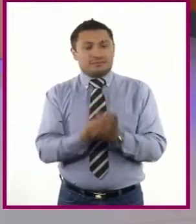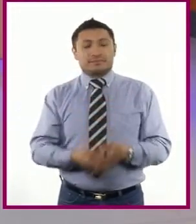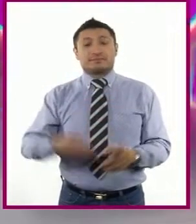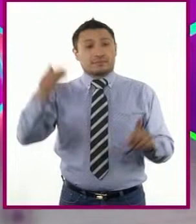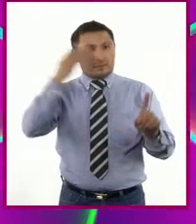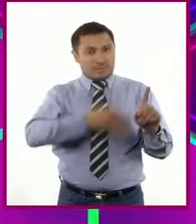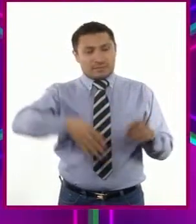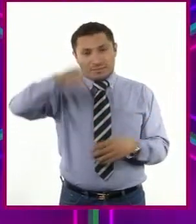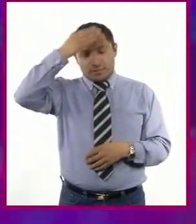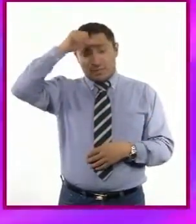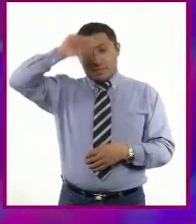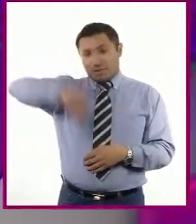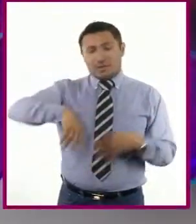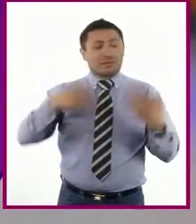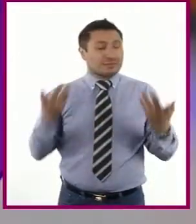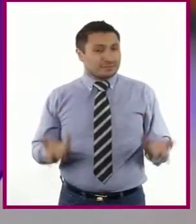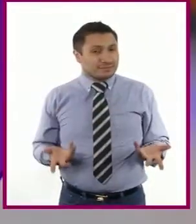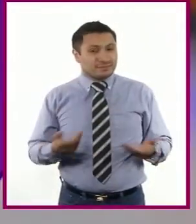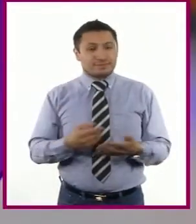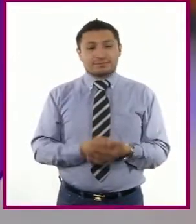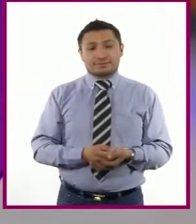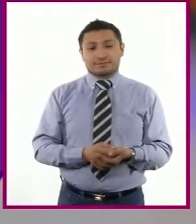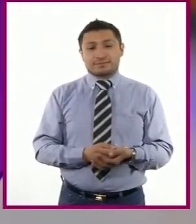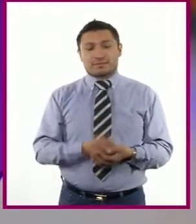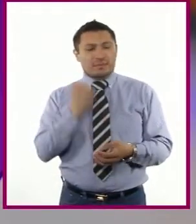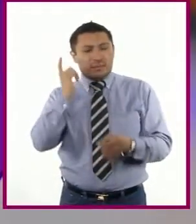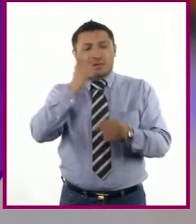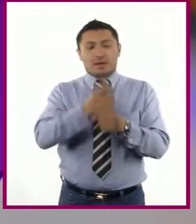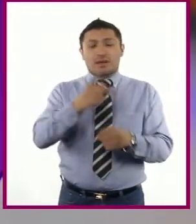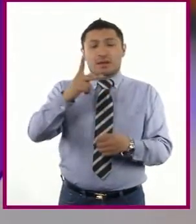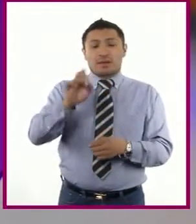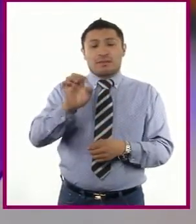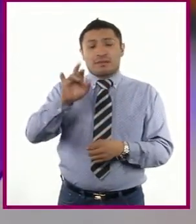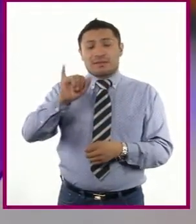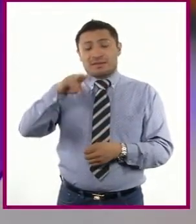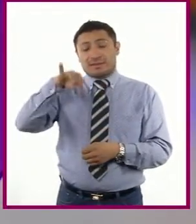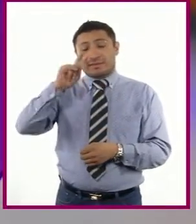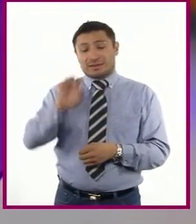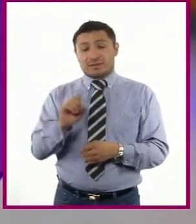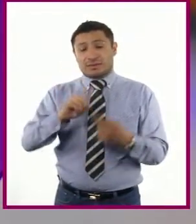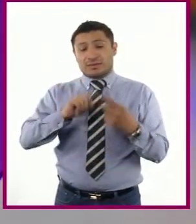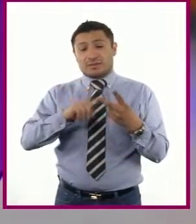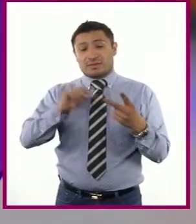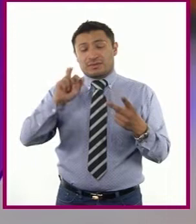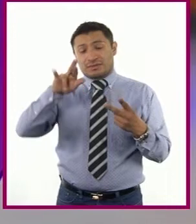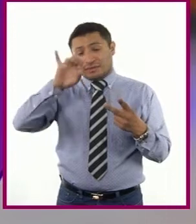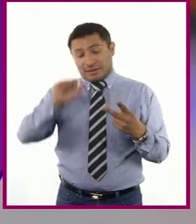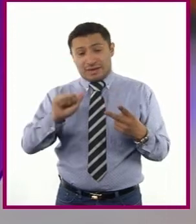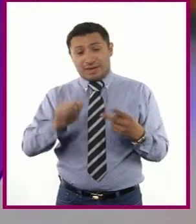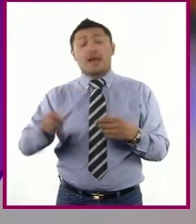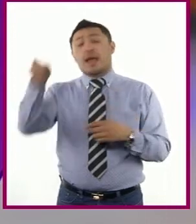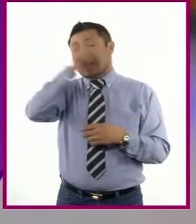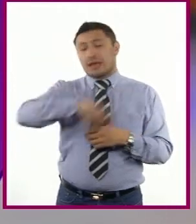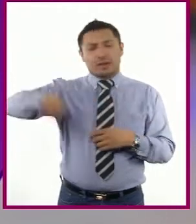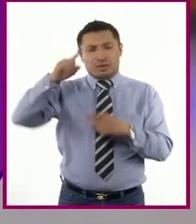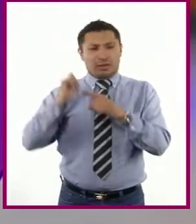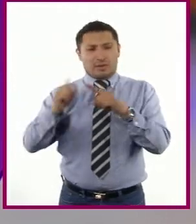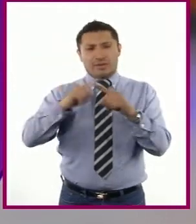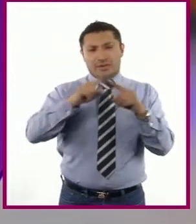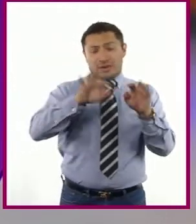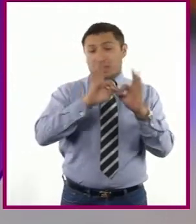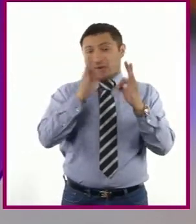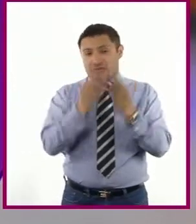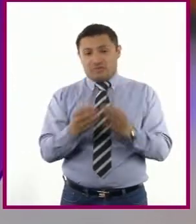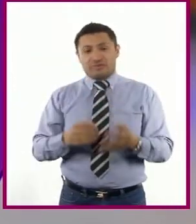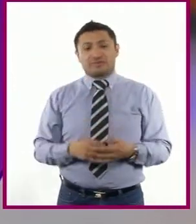aprendizaje esperado del tema de esta sesión es: calcula el perímetro y área de polígonos regulares y del círculo a partir de diferentes